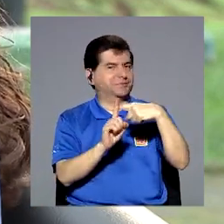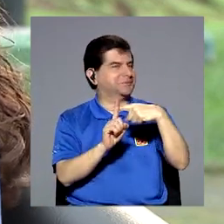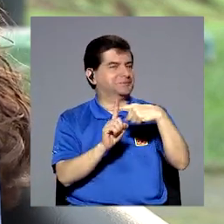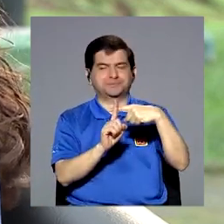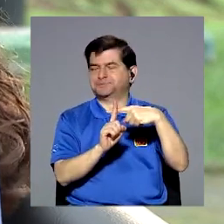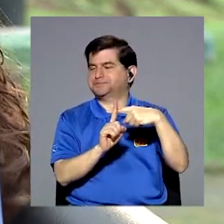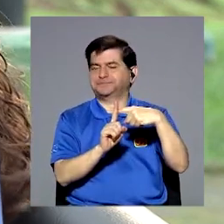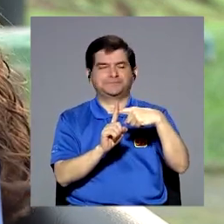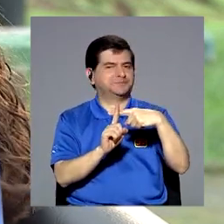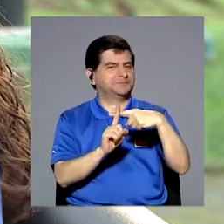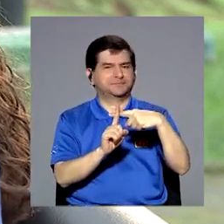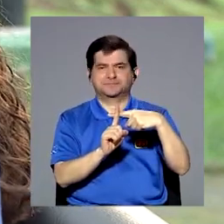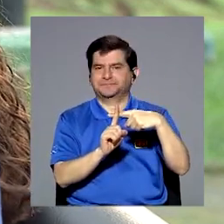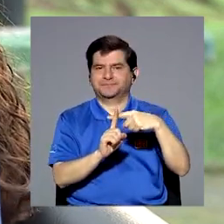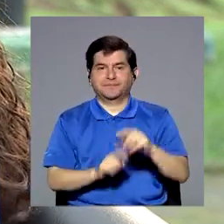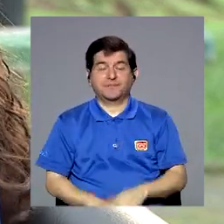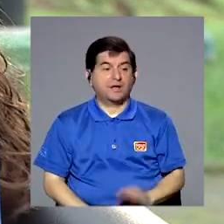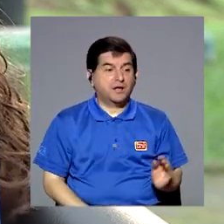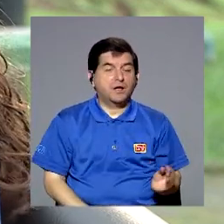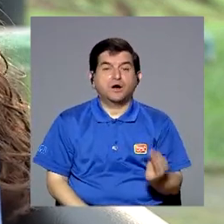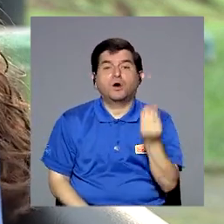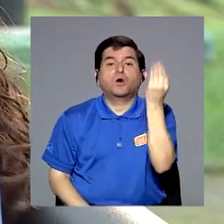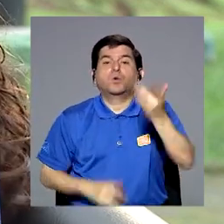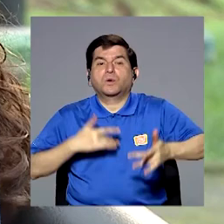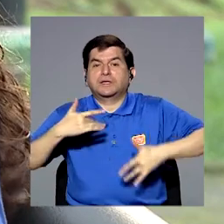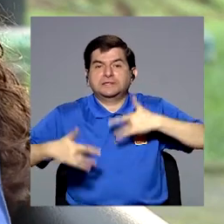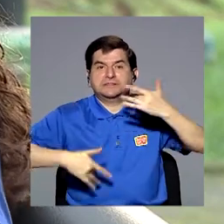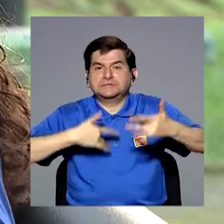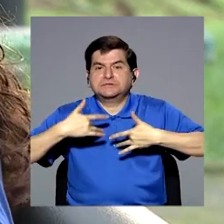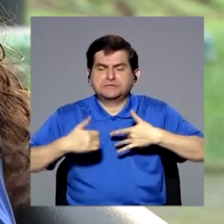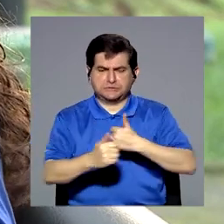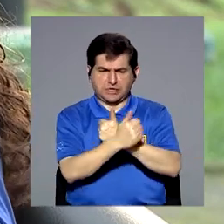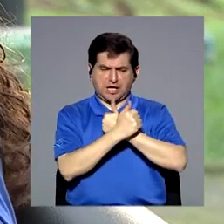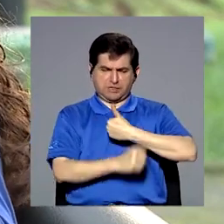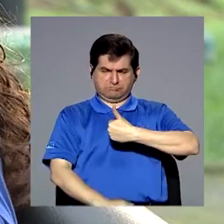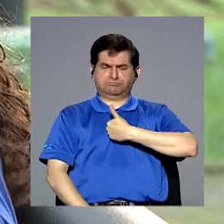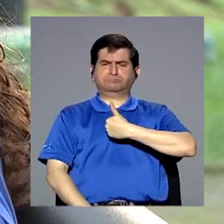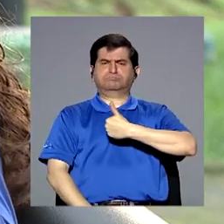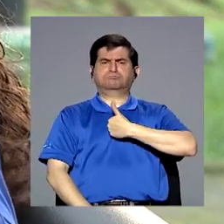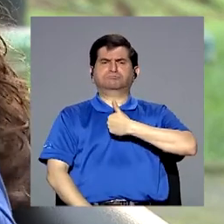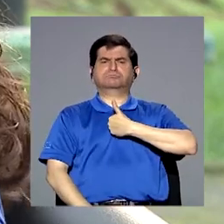positiva. Entonces, si los jóvenes sintieran como esa autoestima